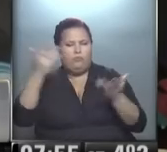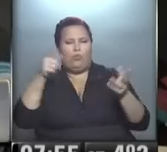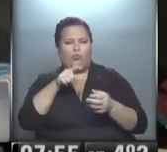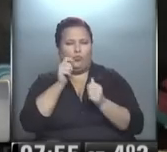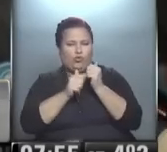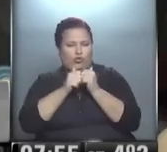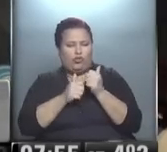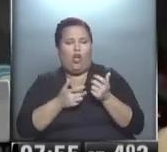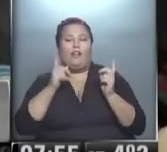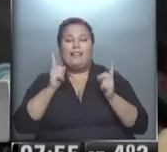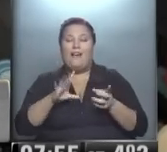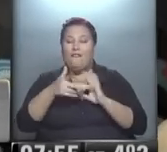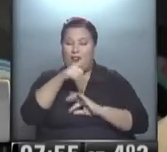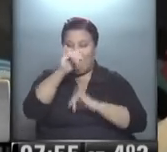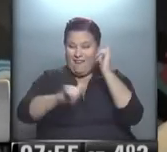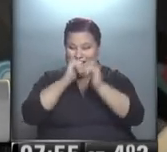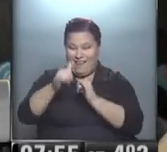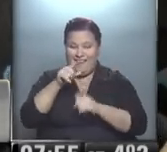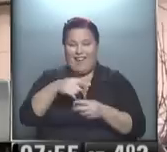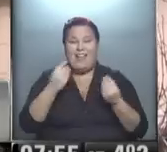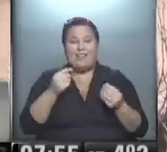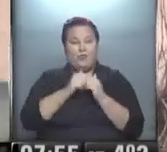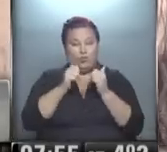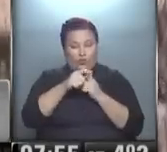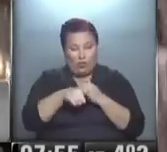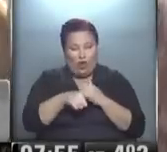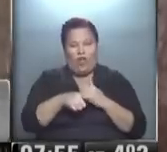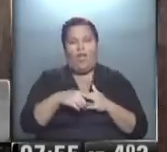historia y para que, a raíz de ella haber contado lo que le pasó,